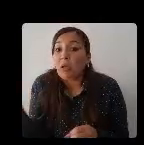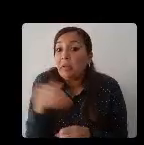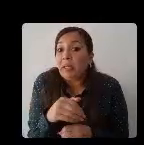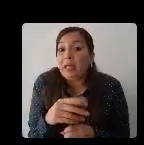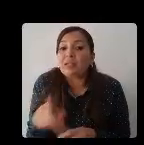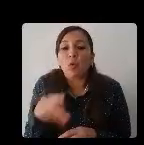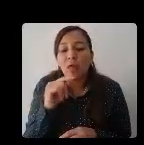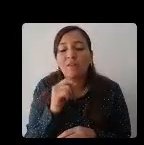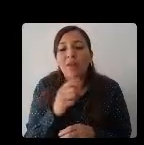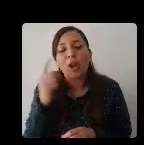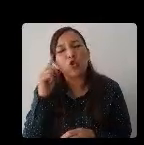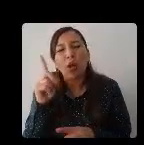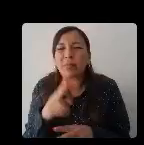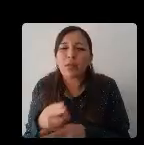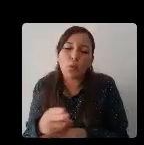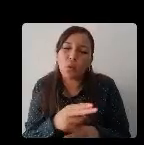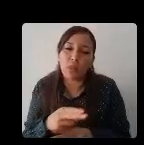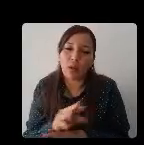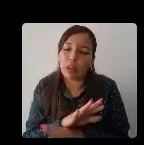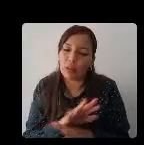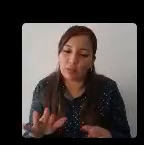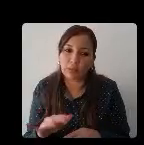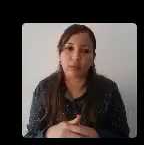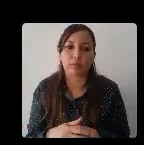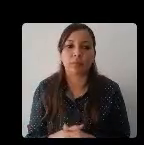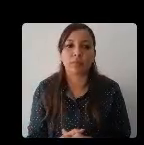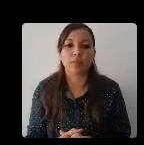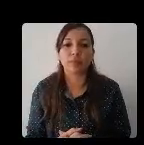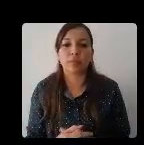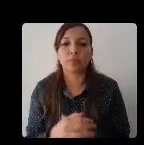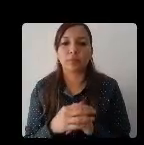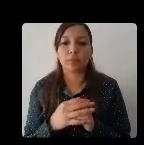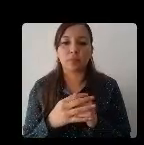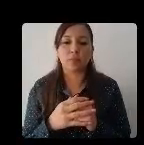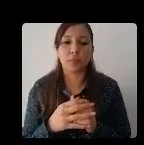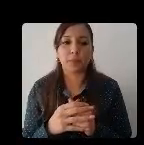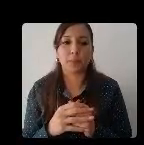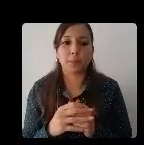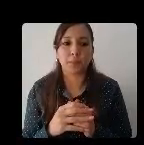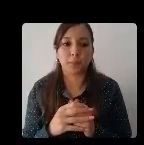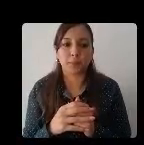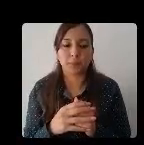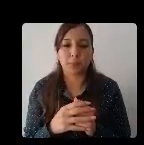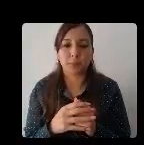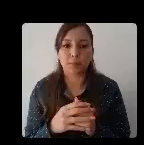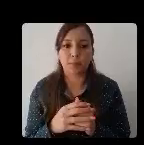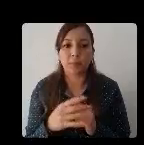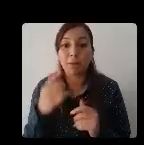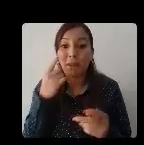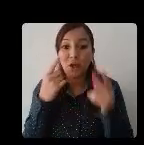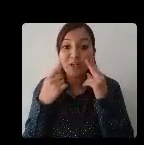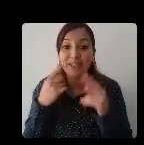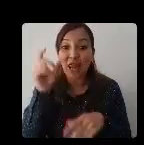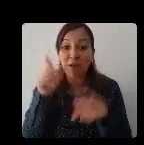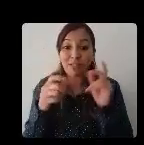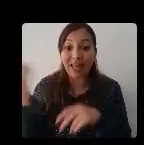cuidando, cuidando para seguir cuidando nuestros recursos naturales. Sí, Estrellita. Juan, ¿y qué te inspira